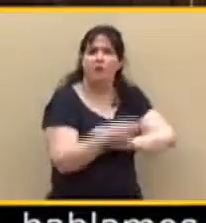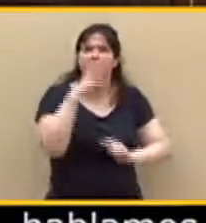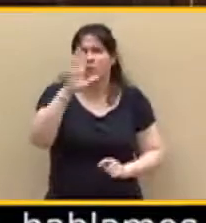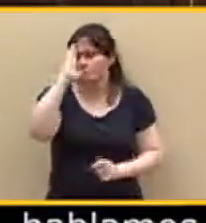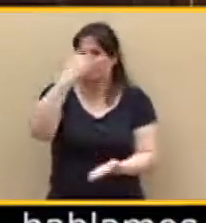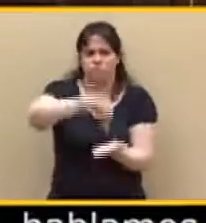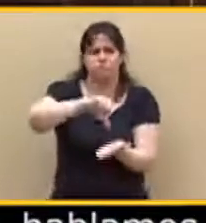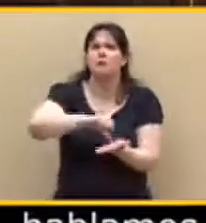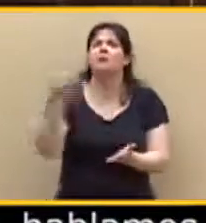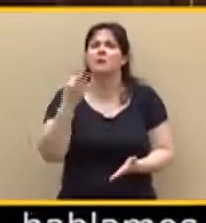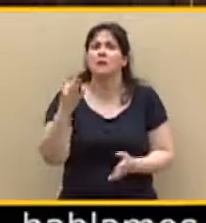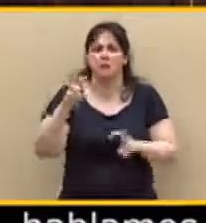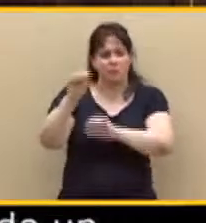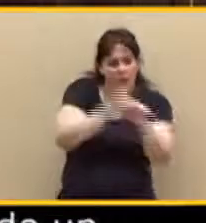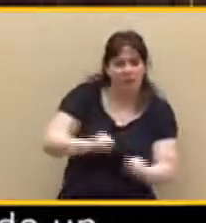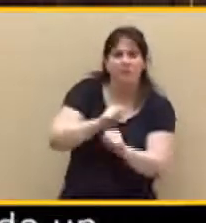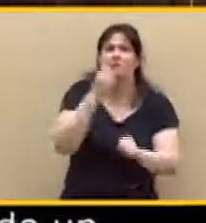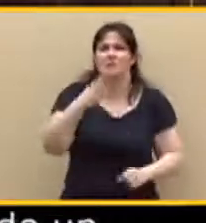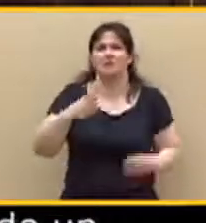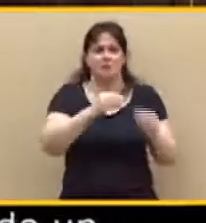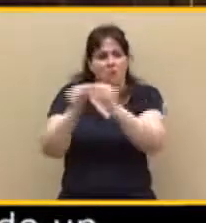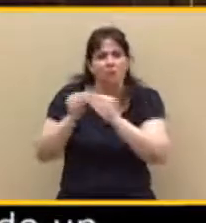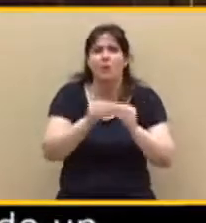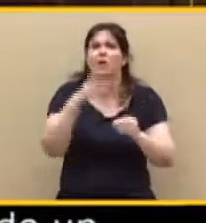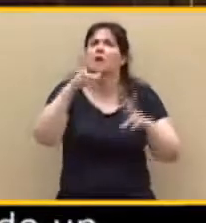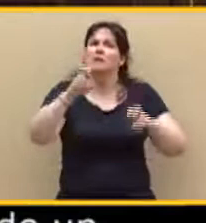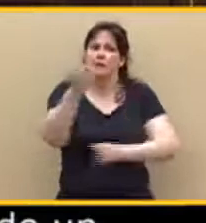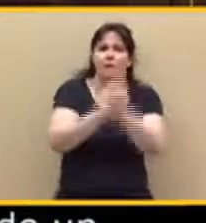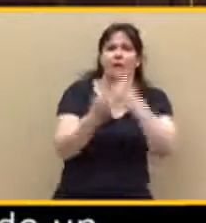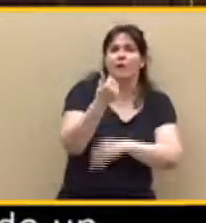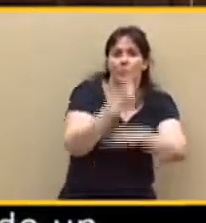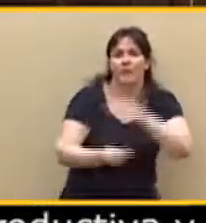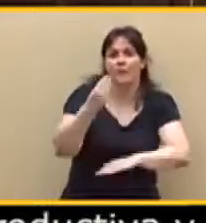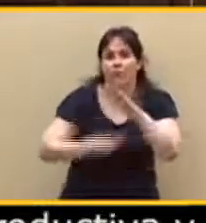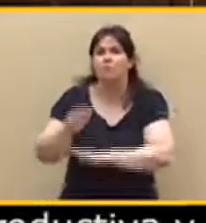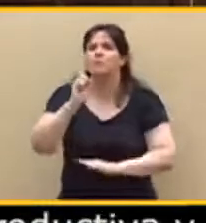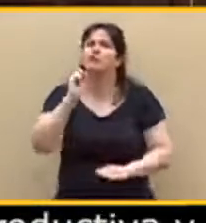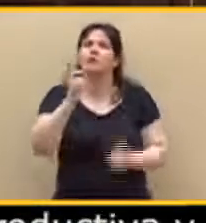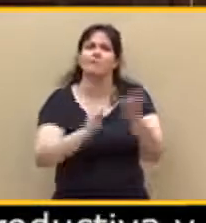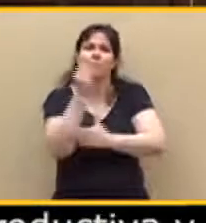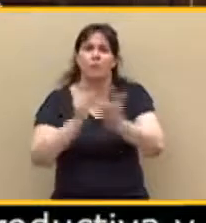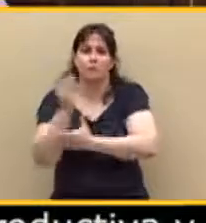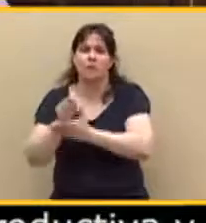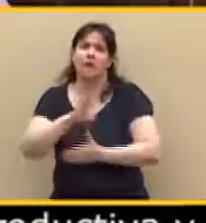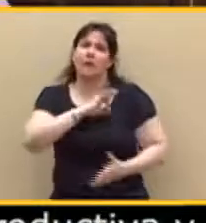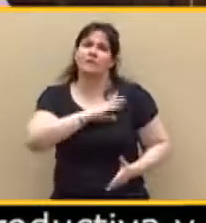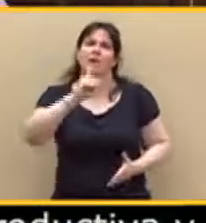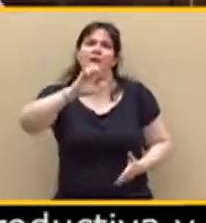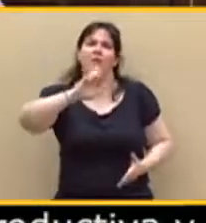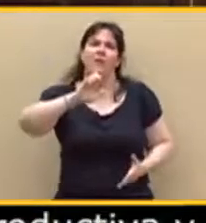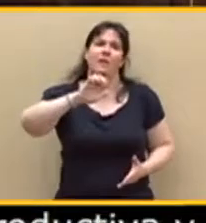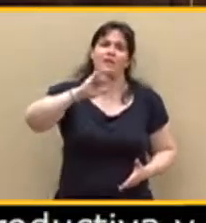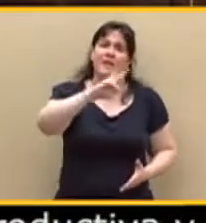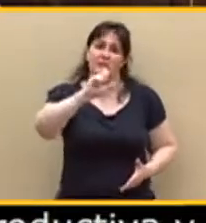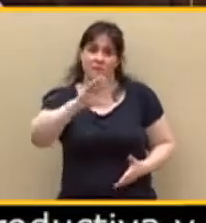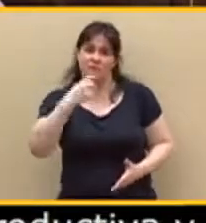bien común, de tener en cuenta la economía reproductiva y no solo la productiva. Angela Davis dijo hace poco que la lucha